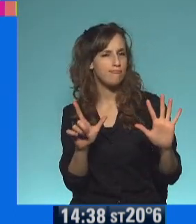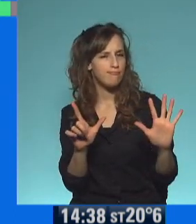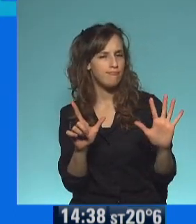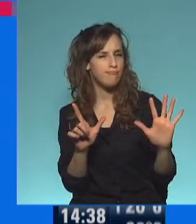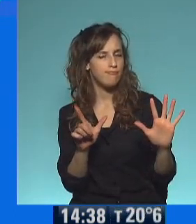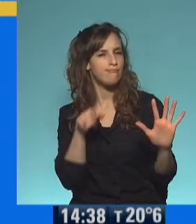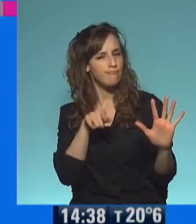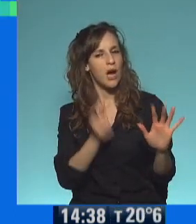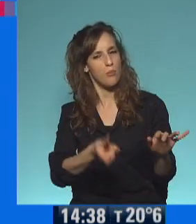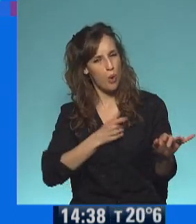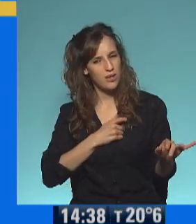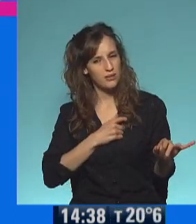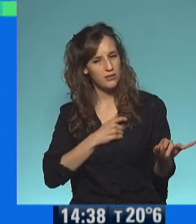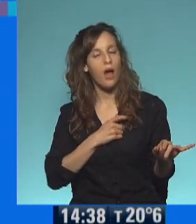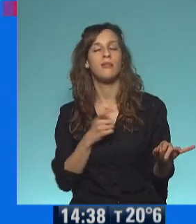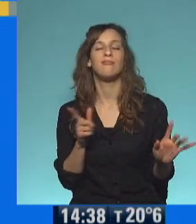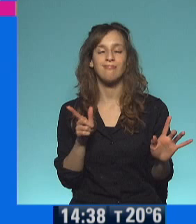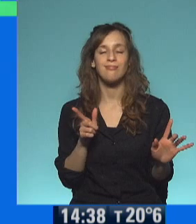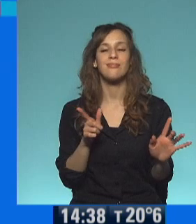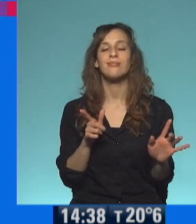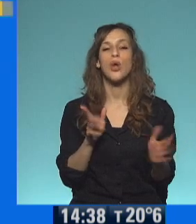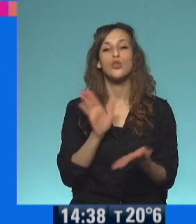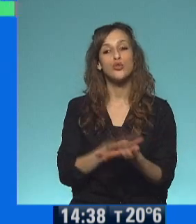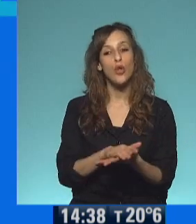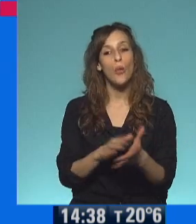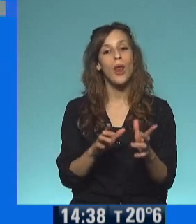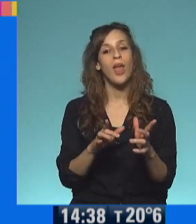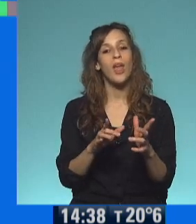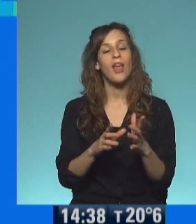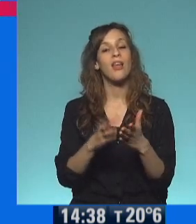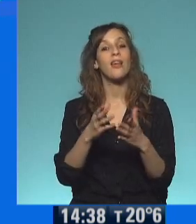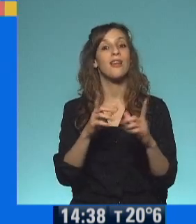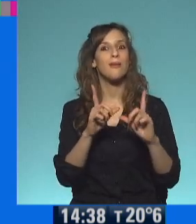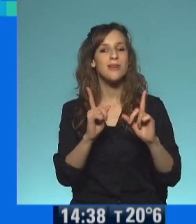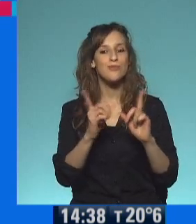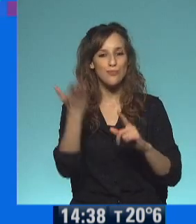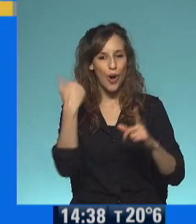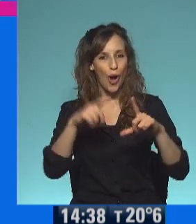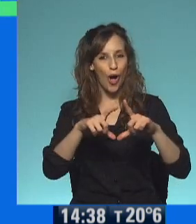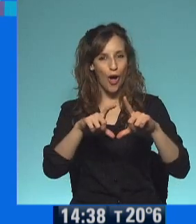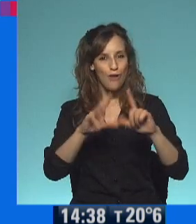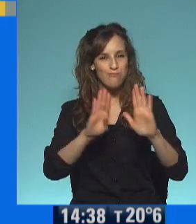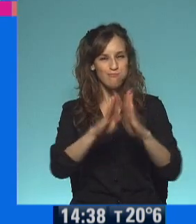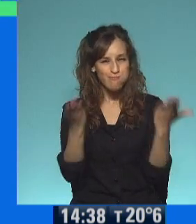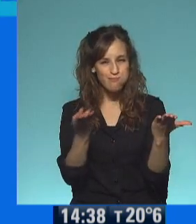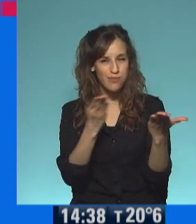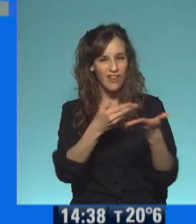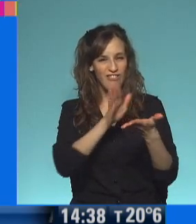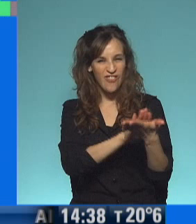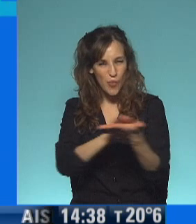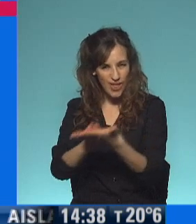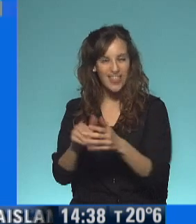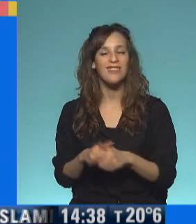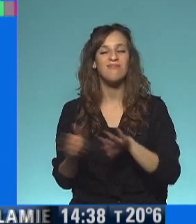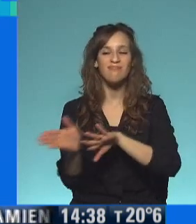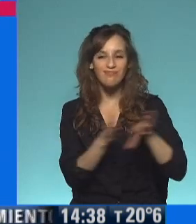respuesta. El 7. Pero de los números... De las figuritas. De las figuritas. Las figuritas. Que estamos haciendo tantas cosas. Sí. Mira, ahí está